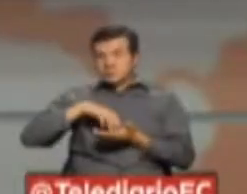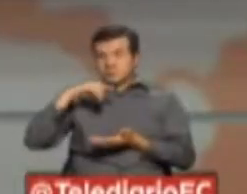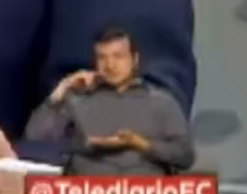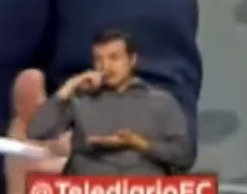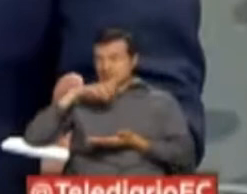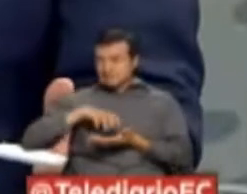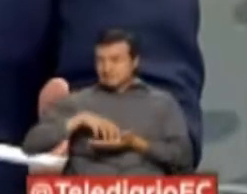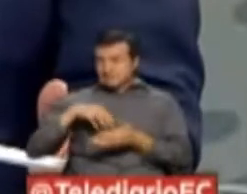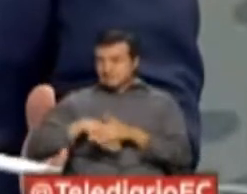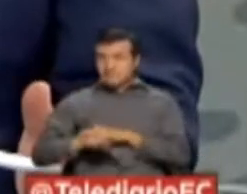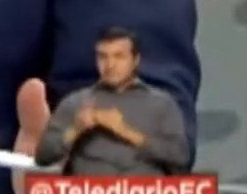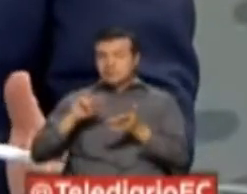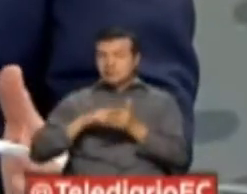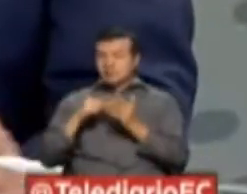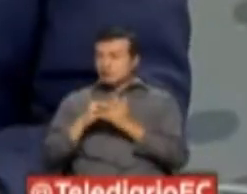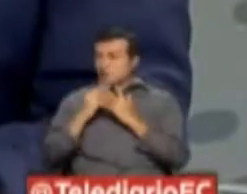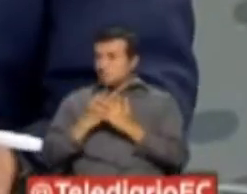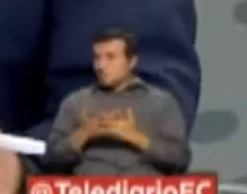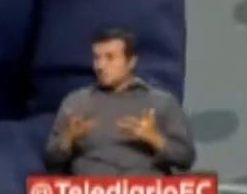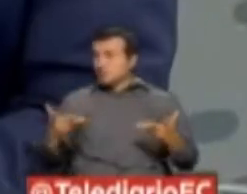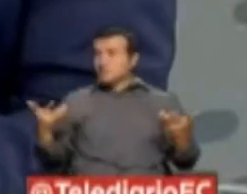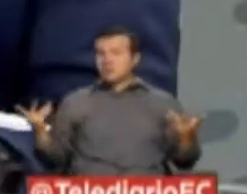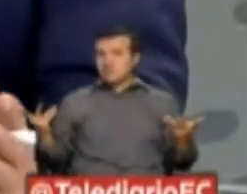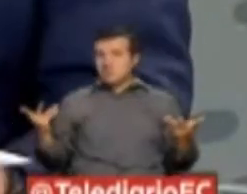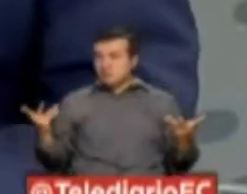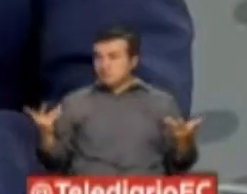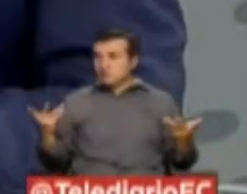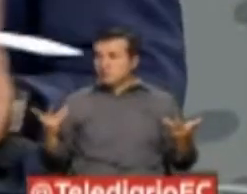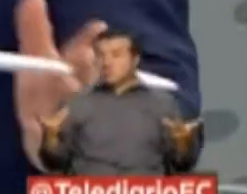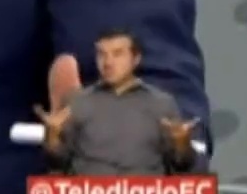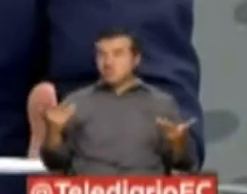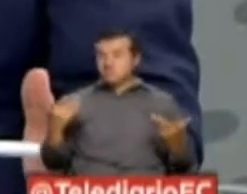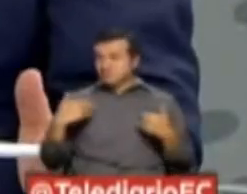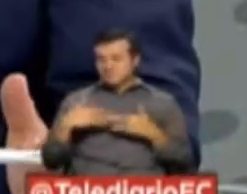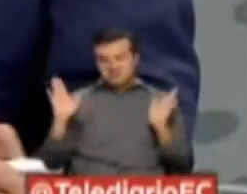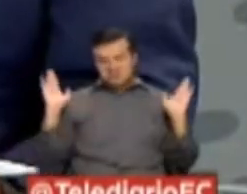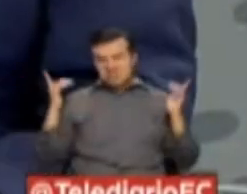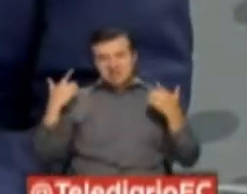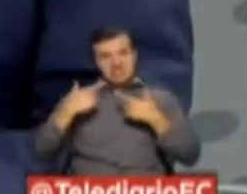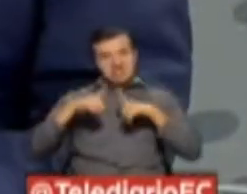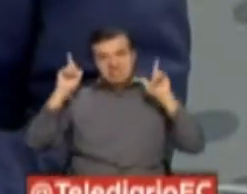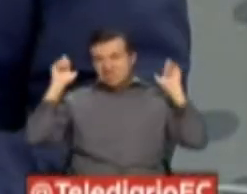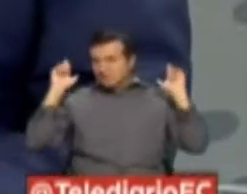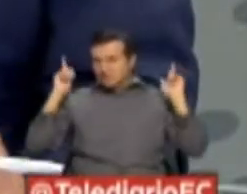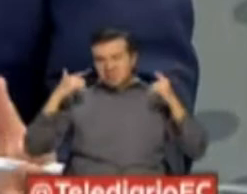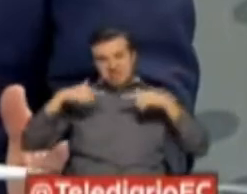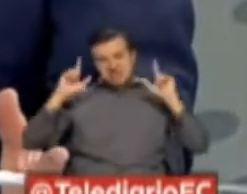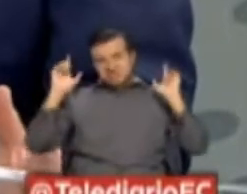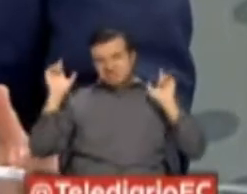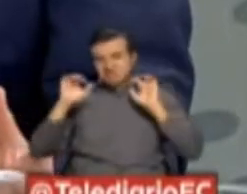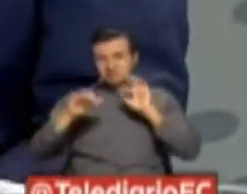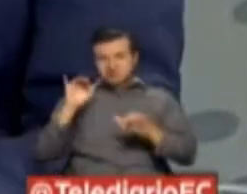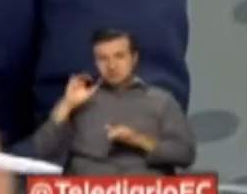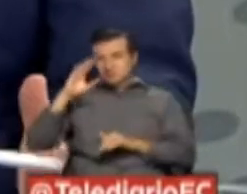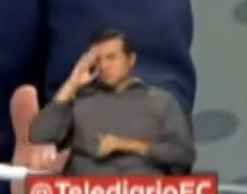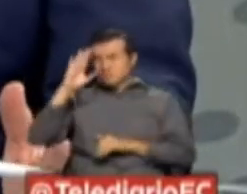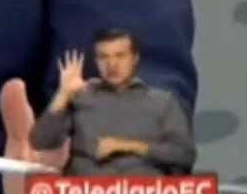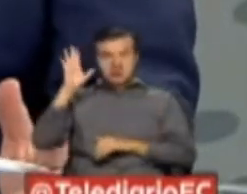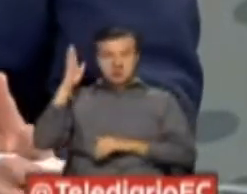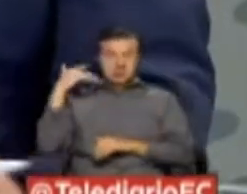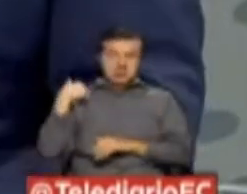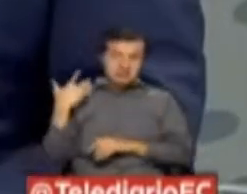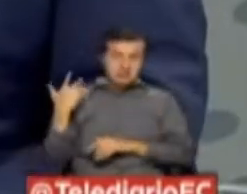esto esto que significa es una es una puerta abierta hay policía no hay